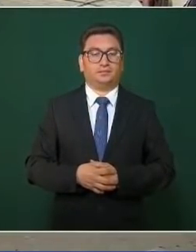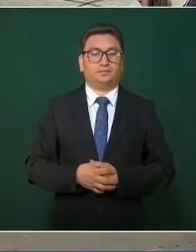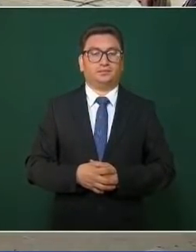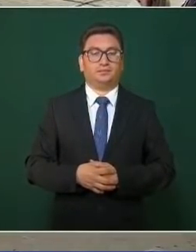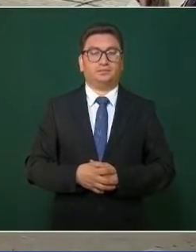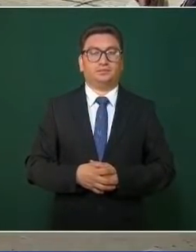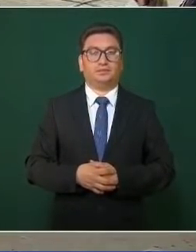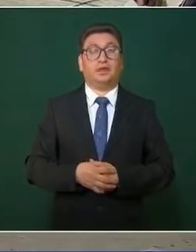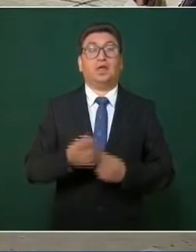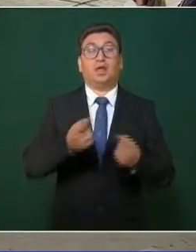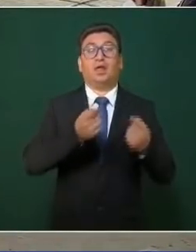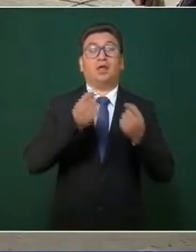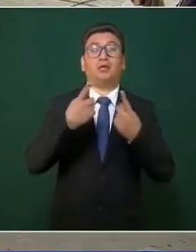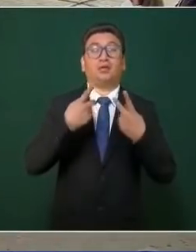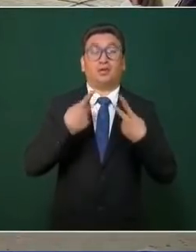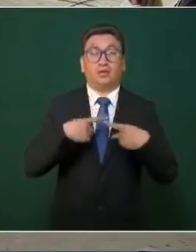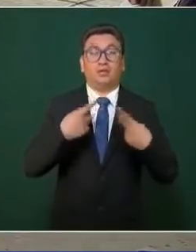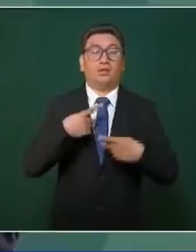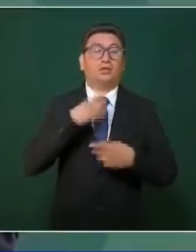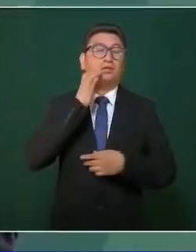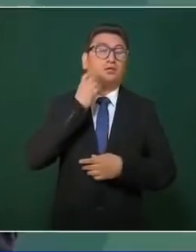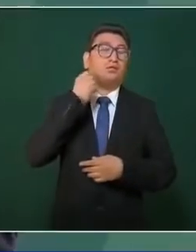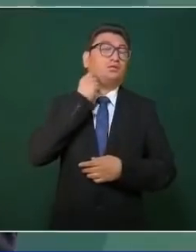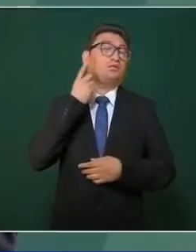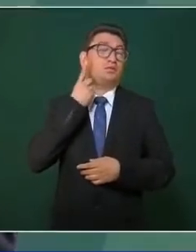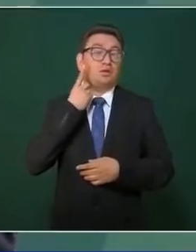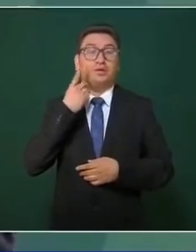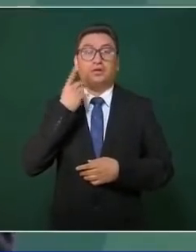hasta dormidos